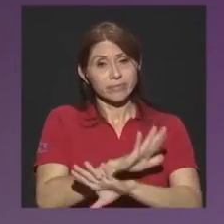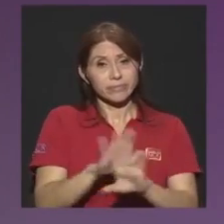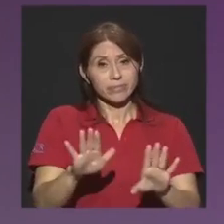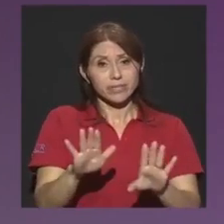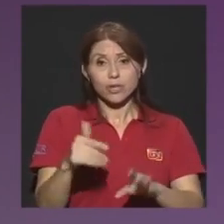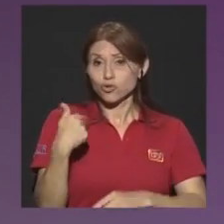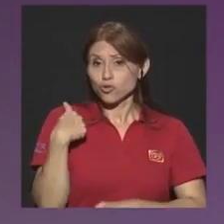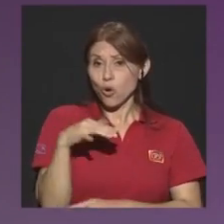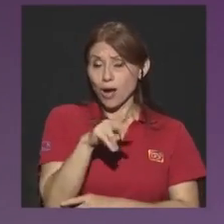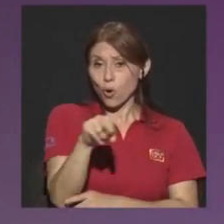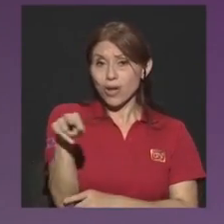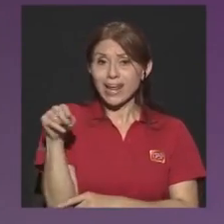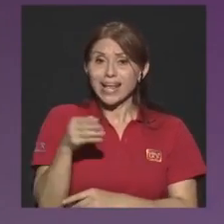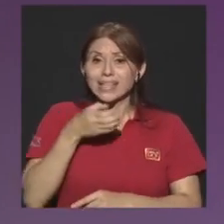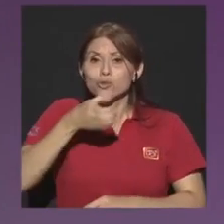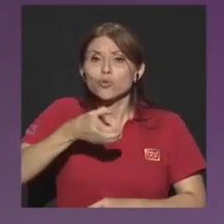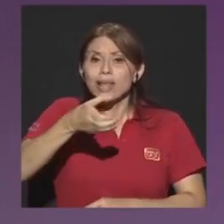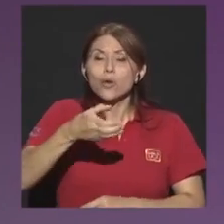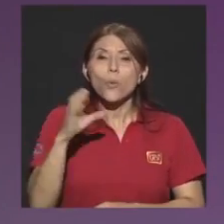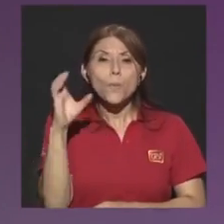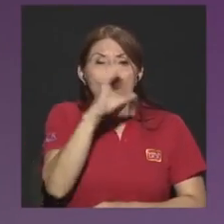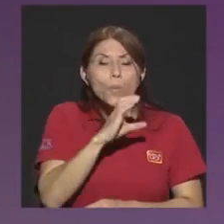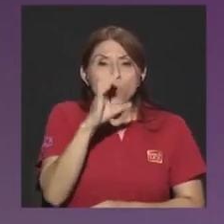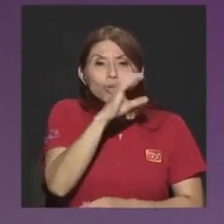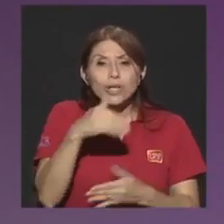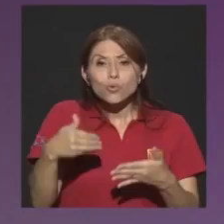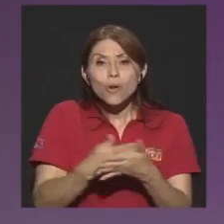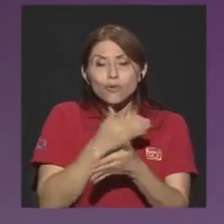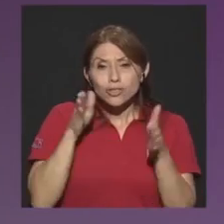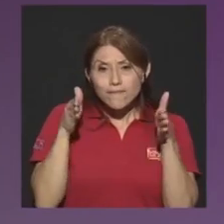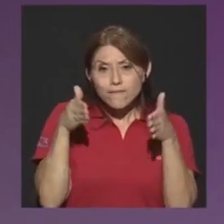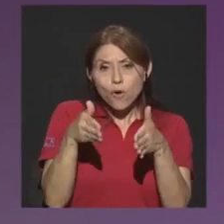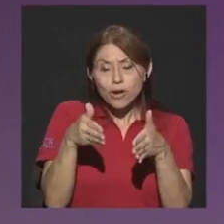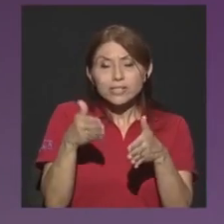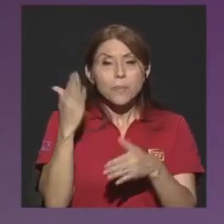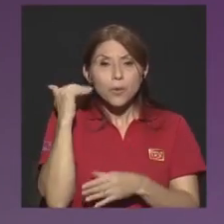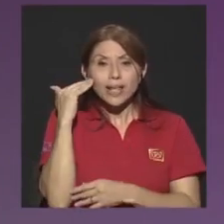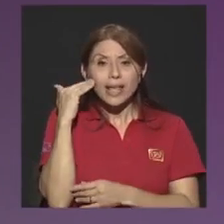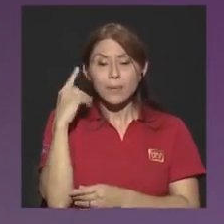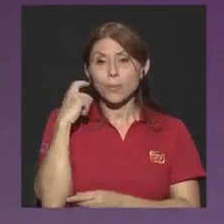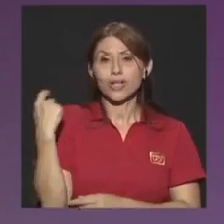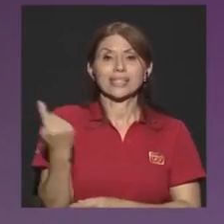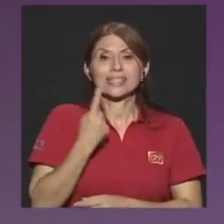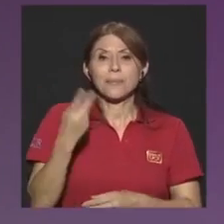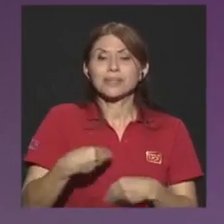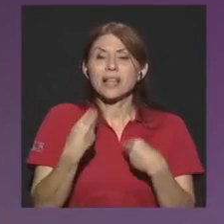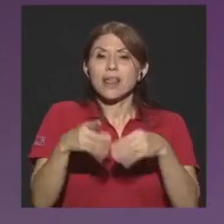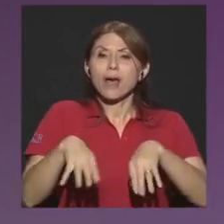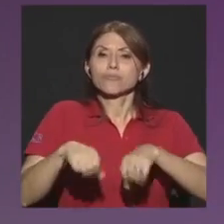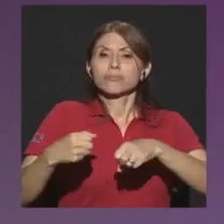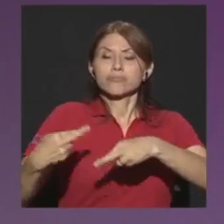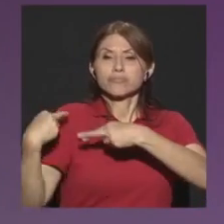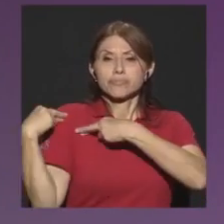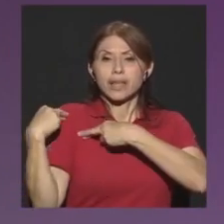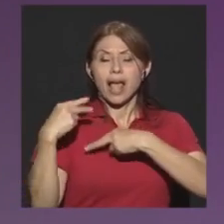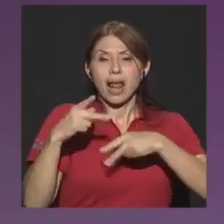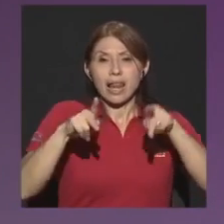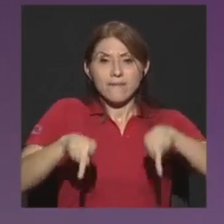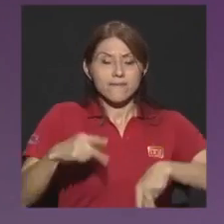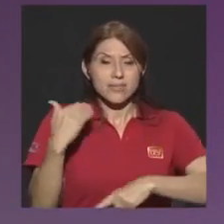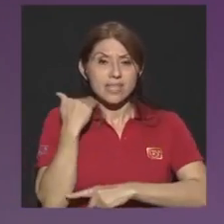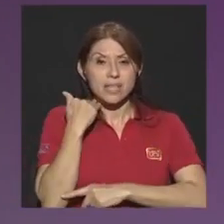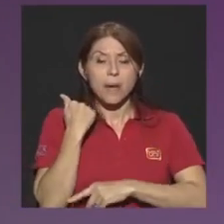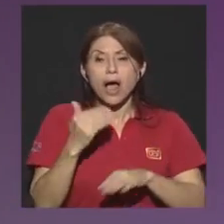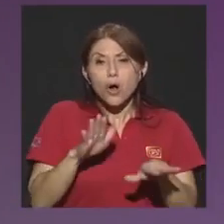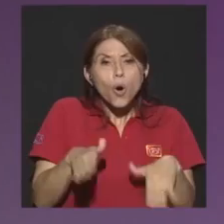nuevos enfoques. ¿En qué sentido? Siempre se carga sobre la víctima. Pero bueno, ¿cómo podemos también hacer información de servicio? ¿Dónde